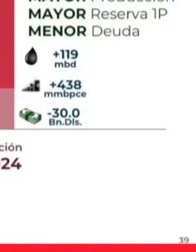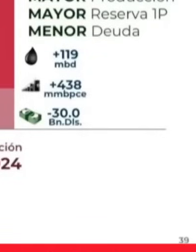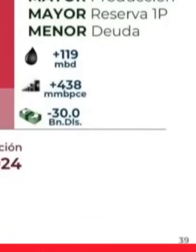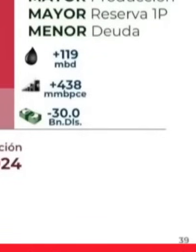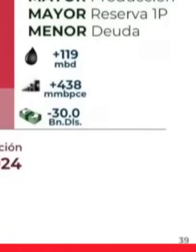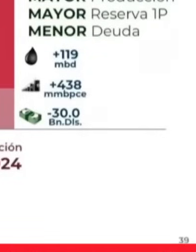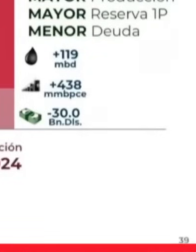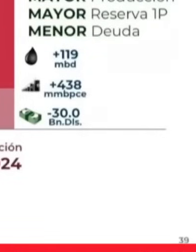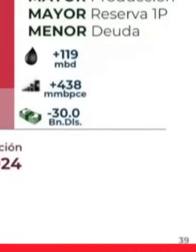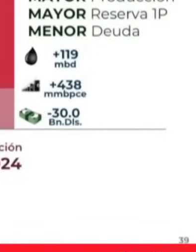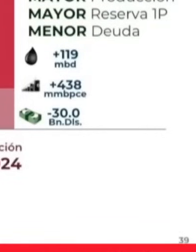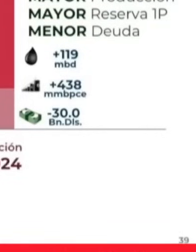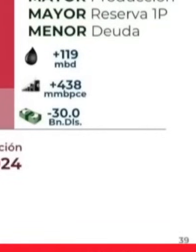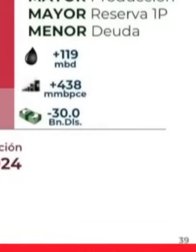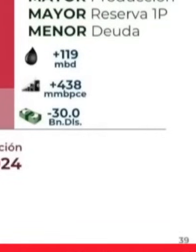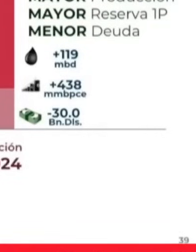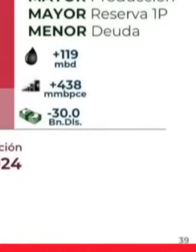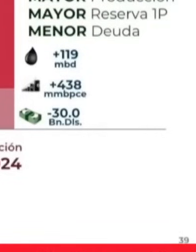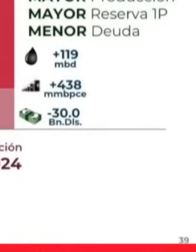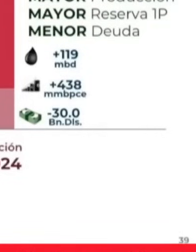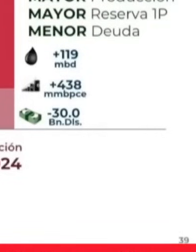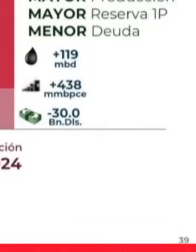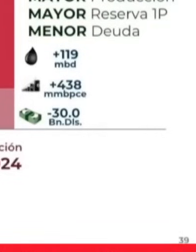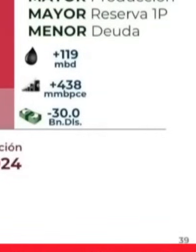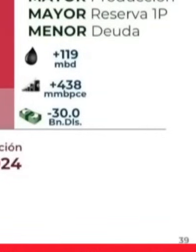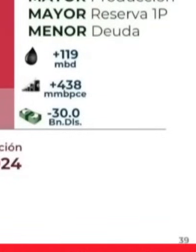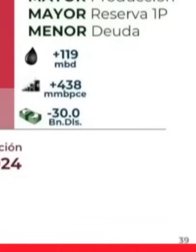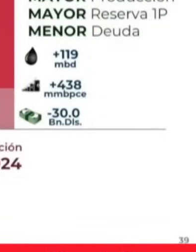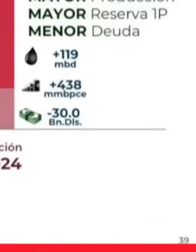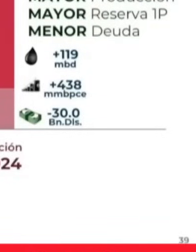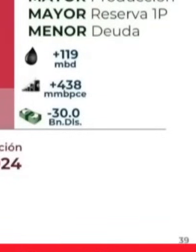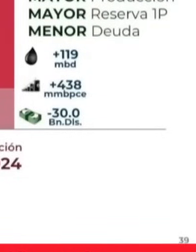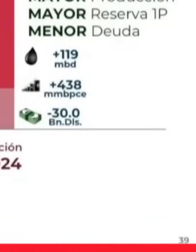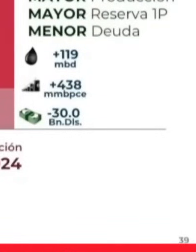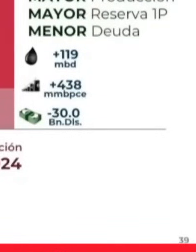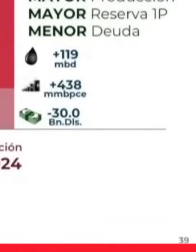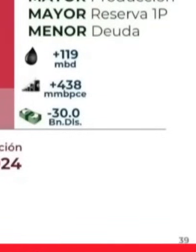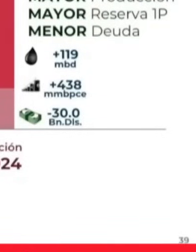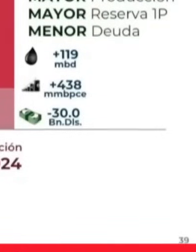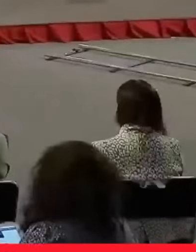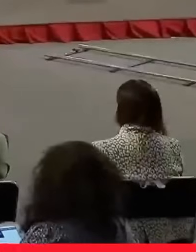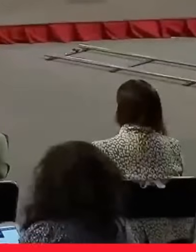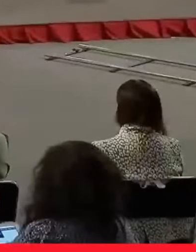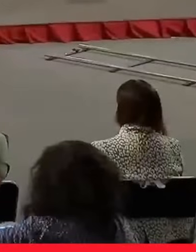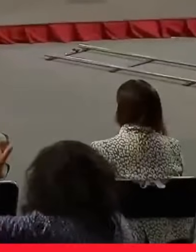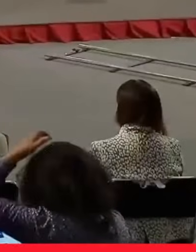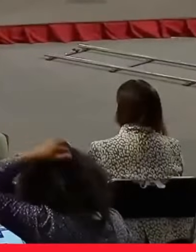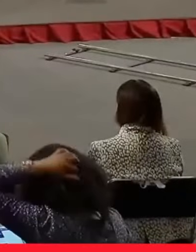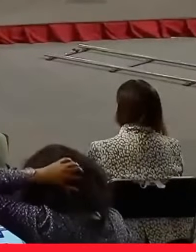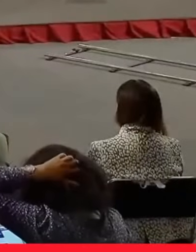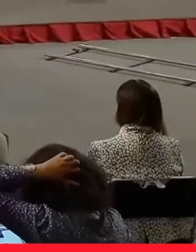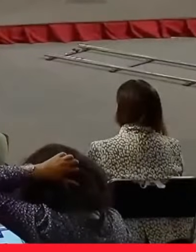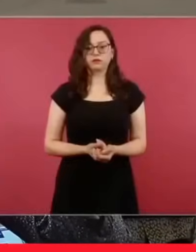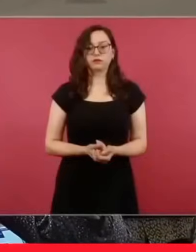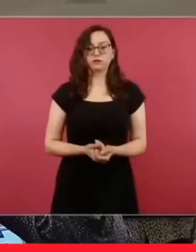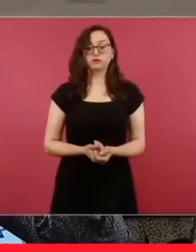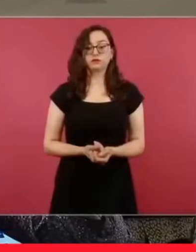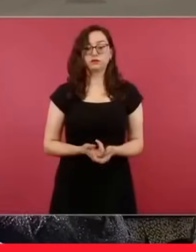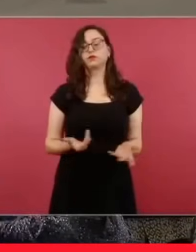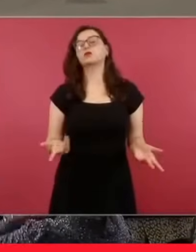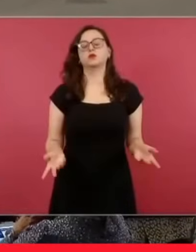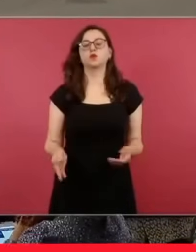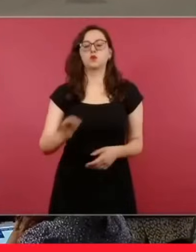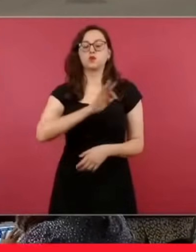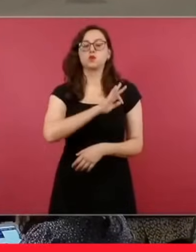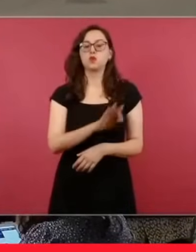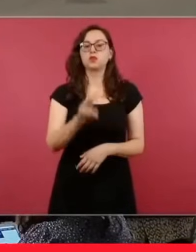de dólares. Y el costo del barril promedio, 70. Entonces, yo creo que es bien